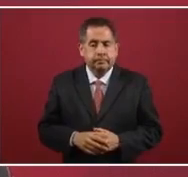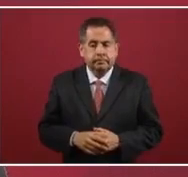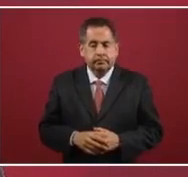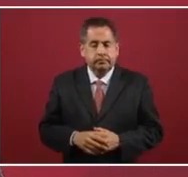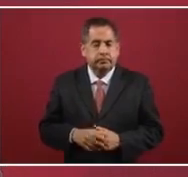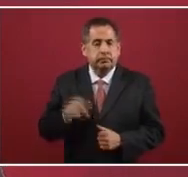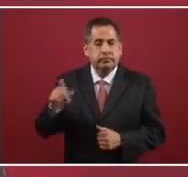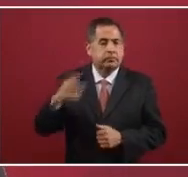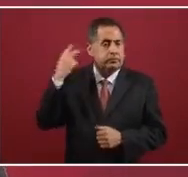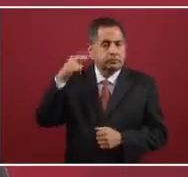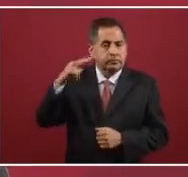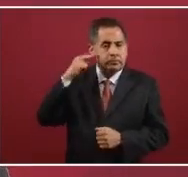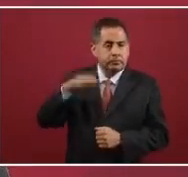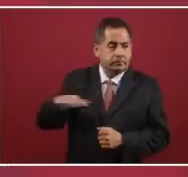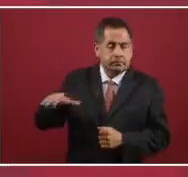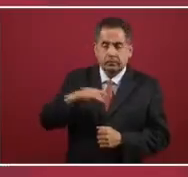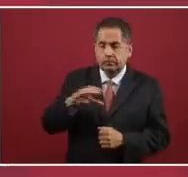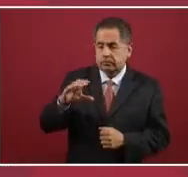Coatzacoalcos.